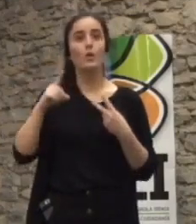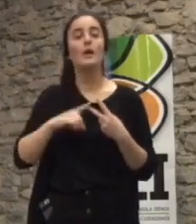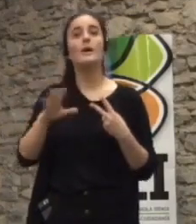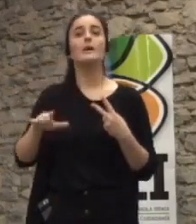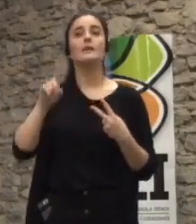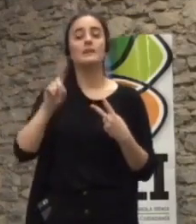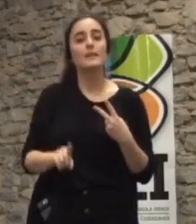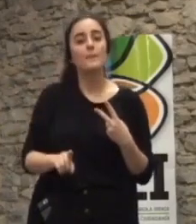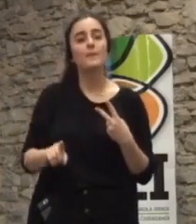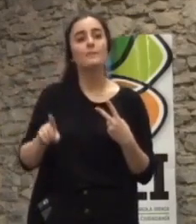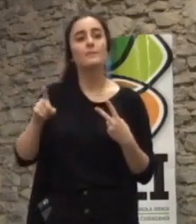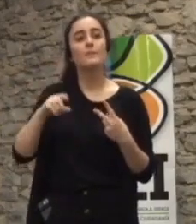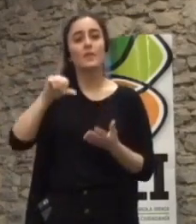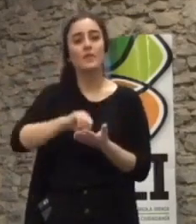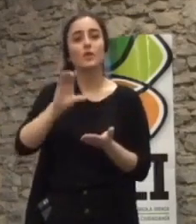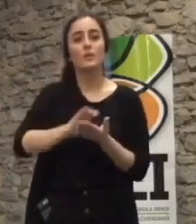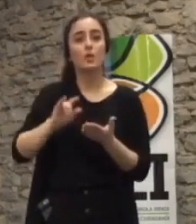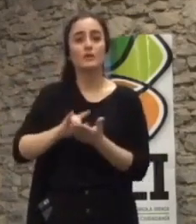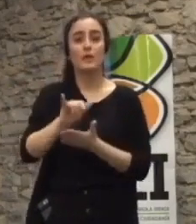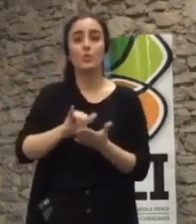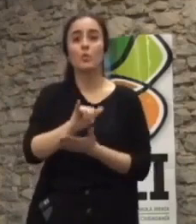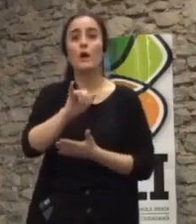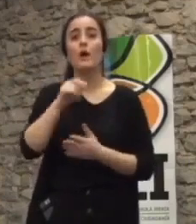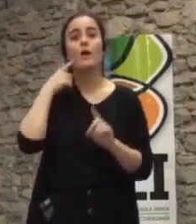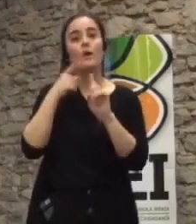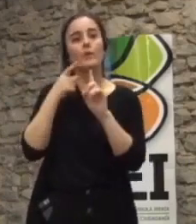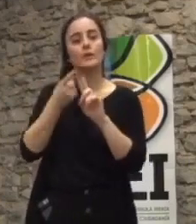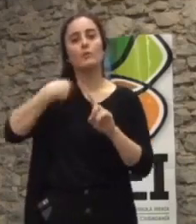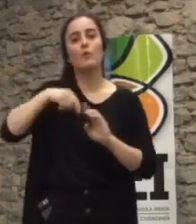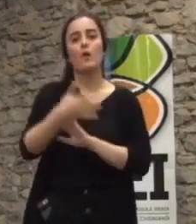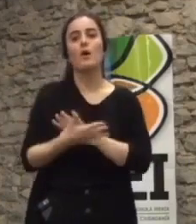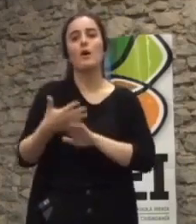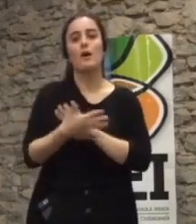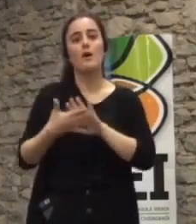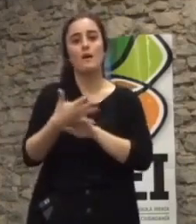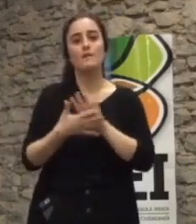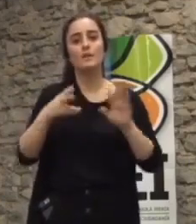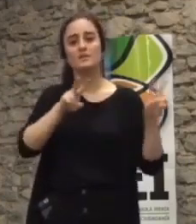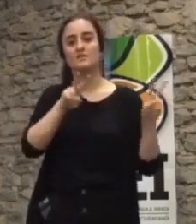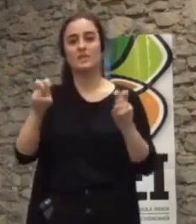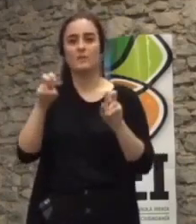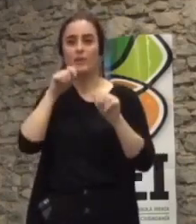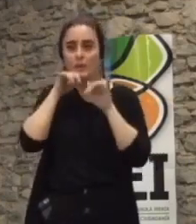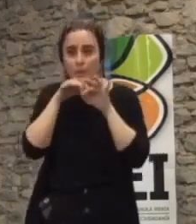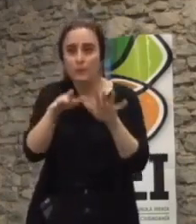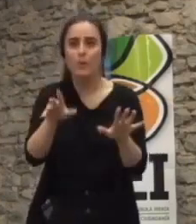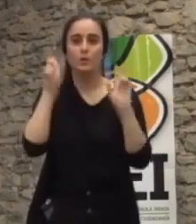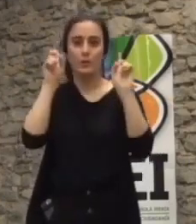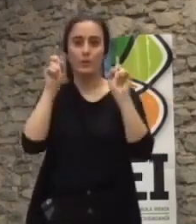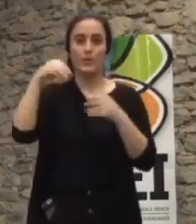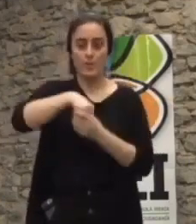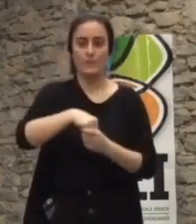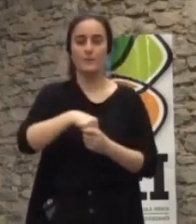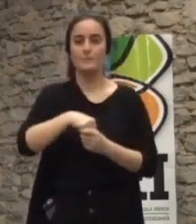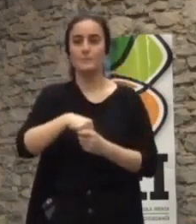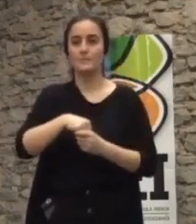durante en el centro cívico de Salburúa, para hablar sobre el tema de los rumores en la educación y demás. Especialmente